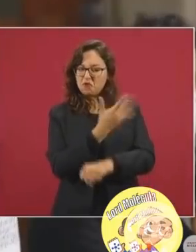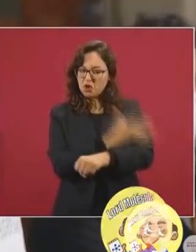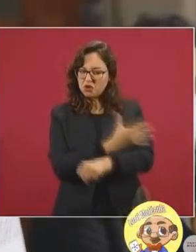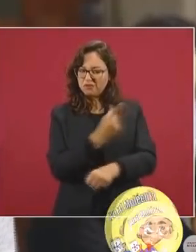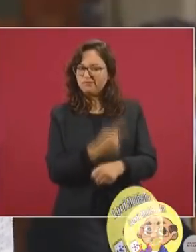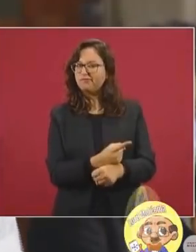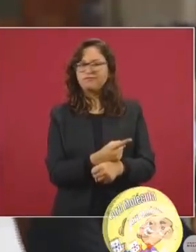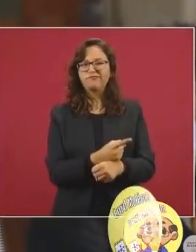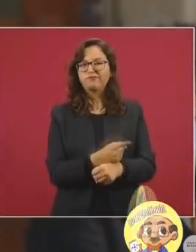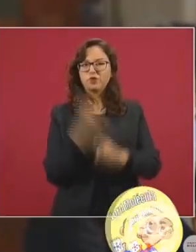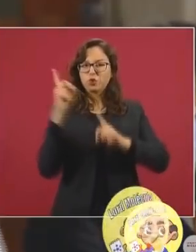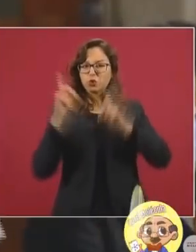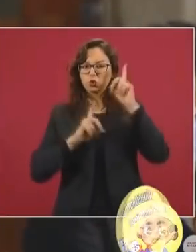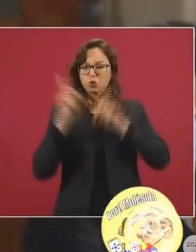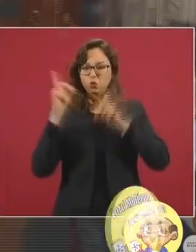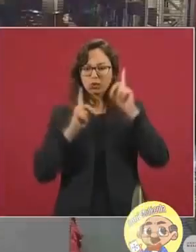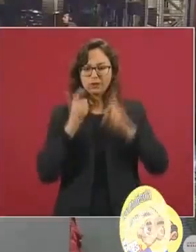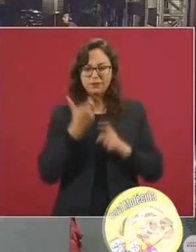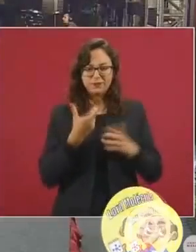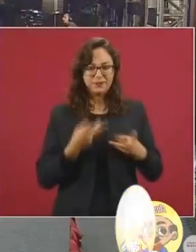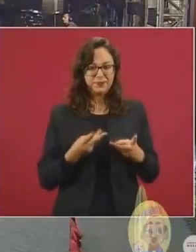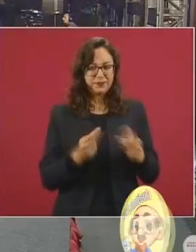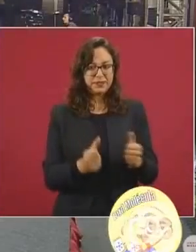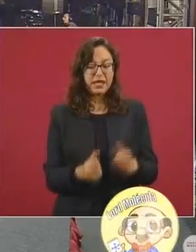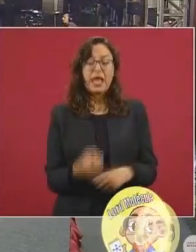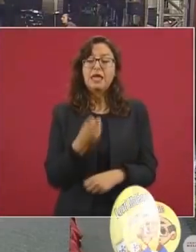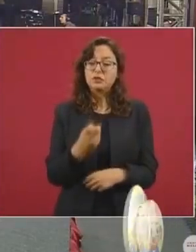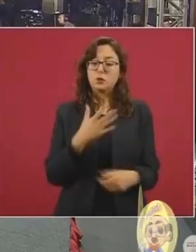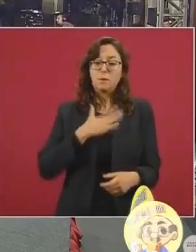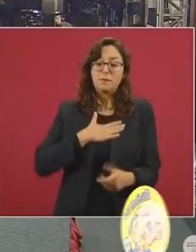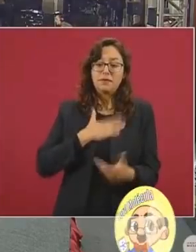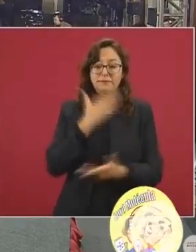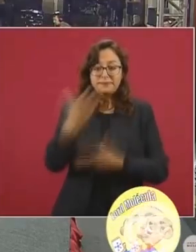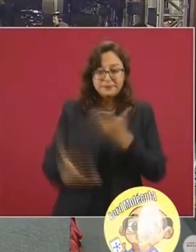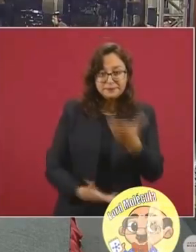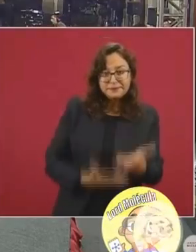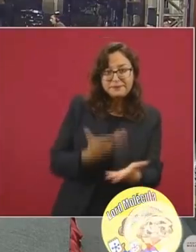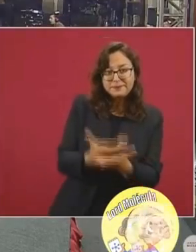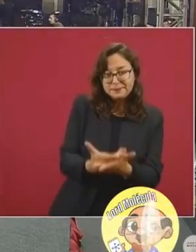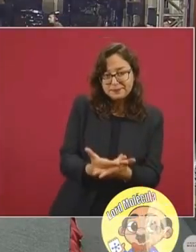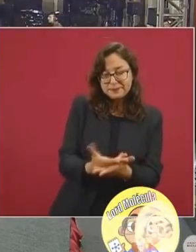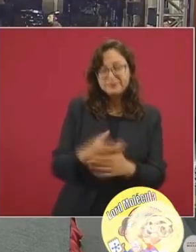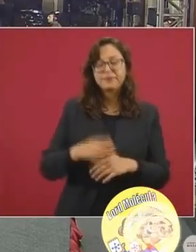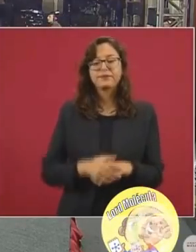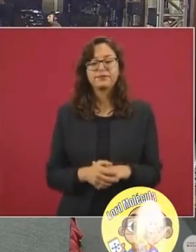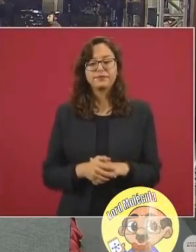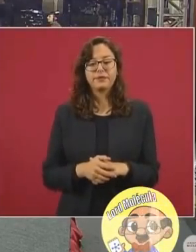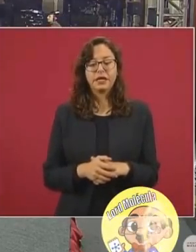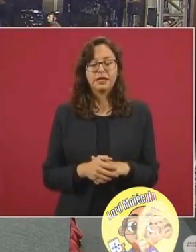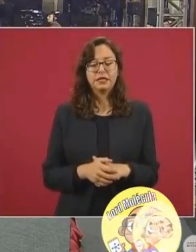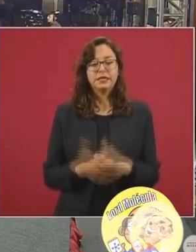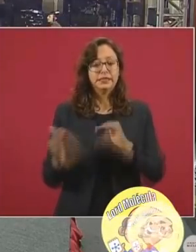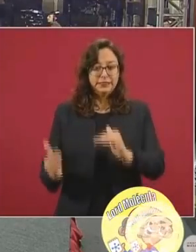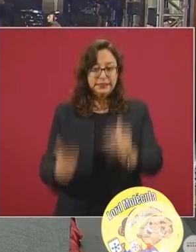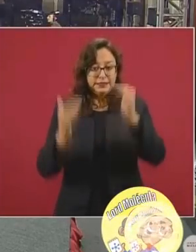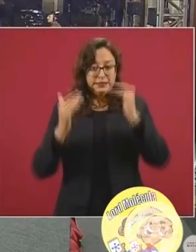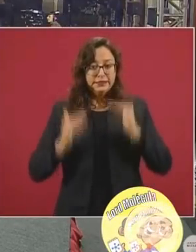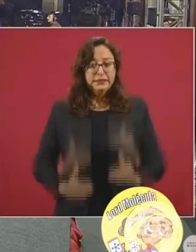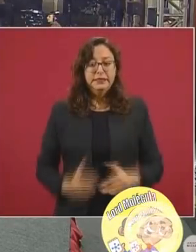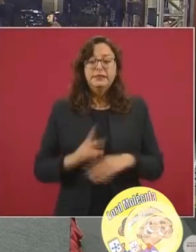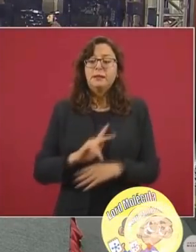día denostan, califican y dan un doble discurso,